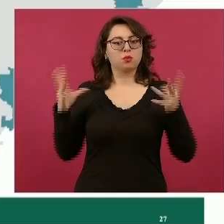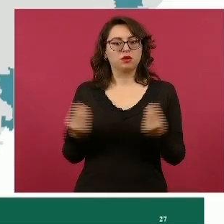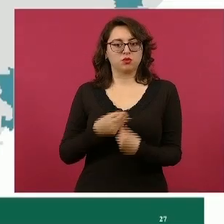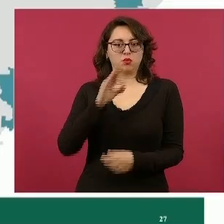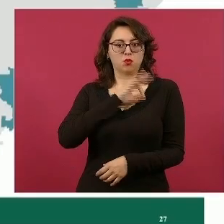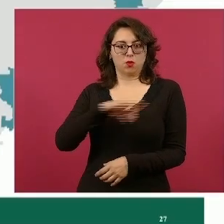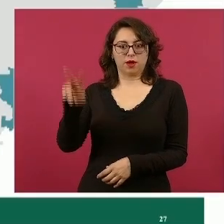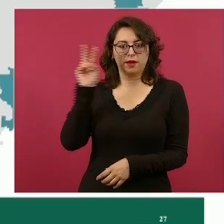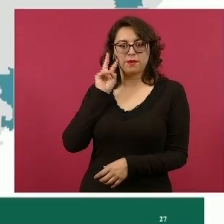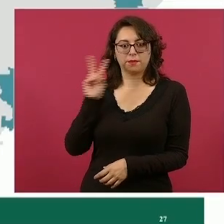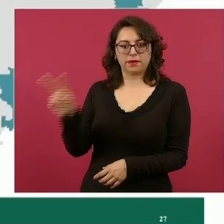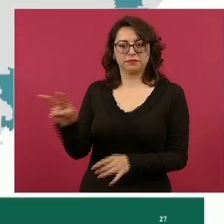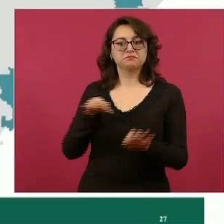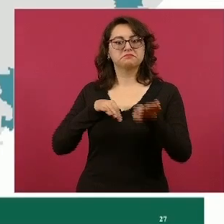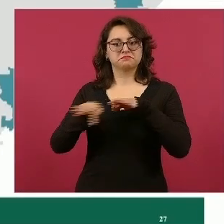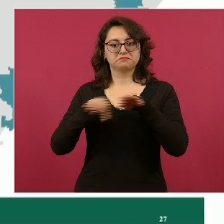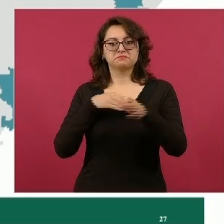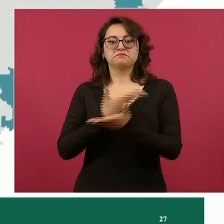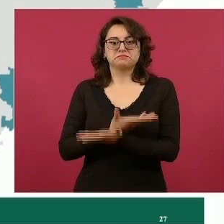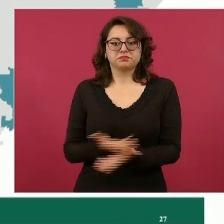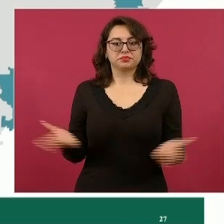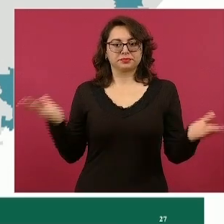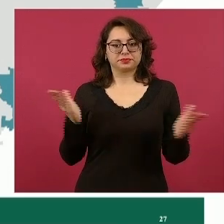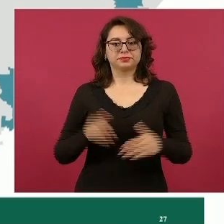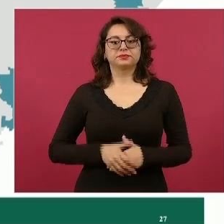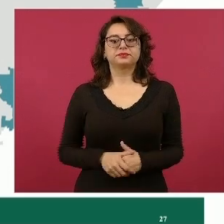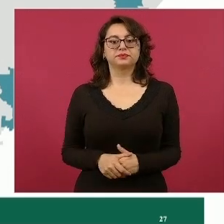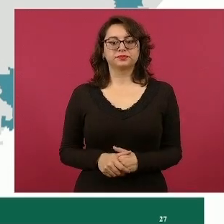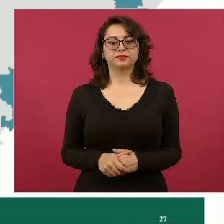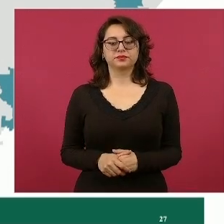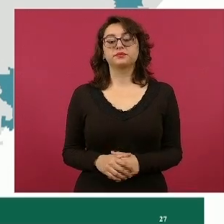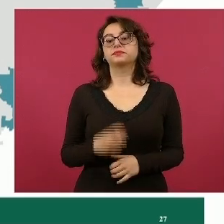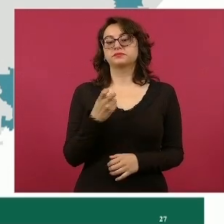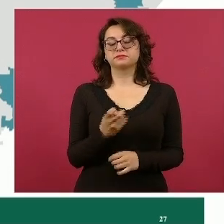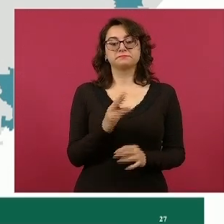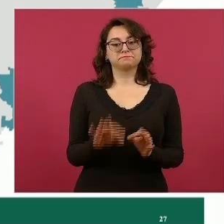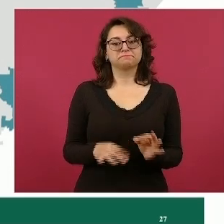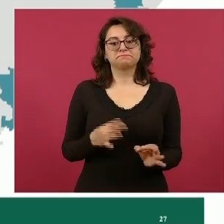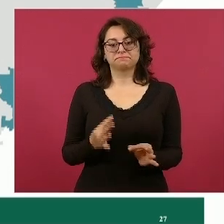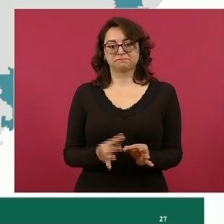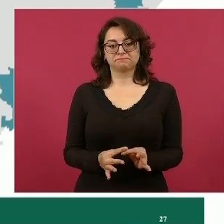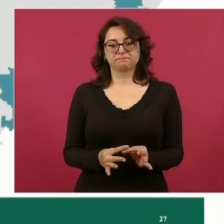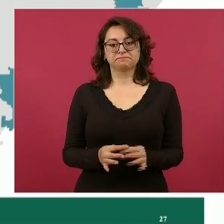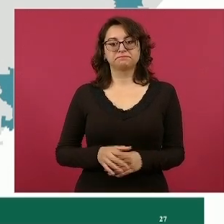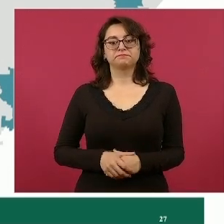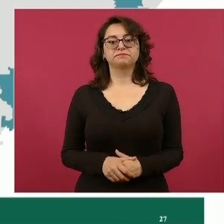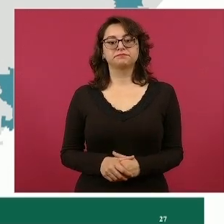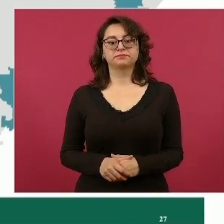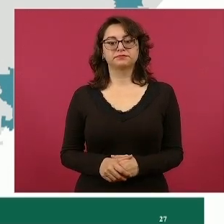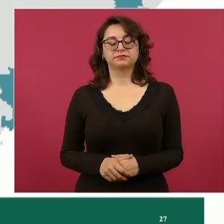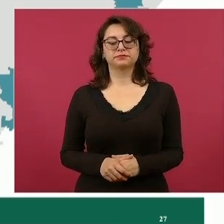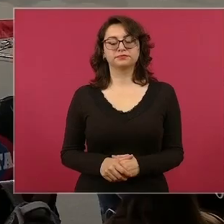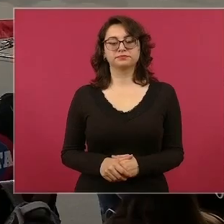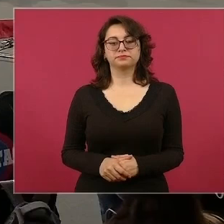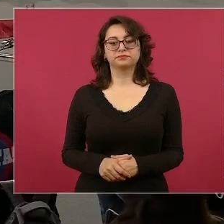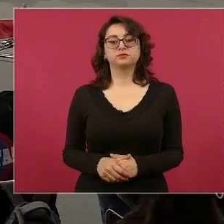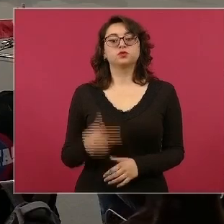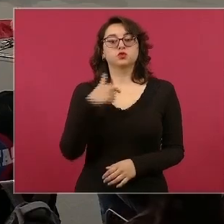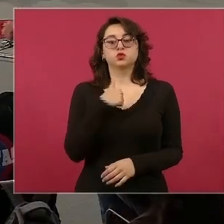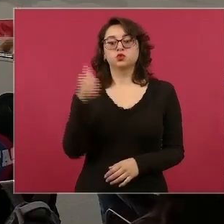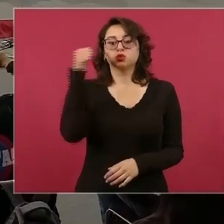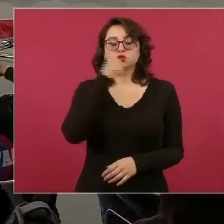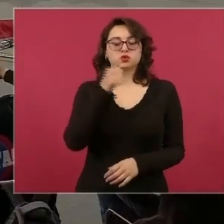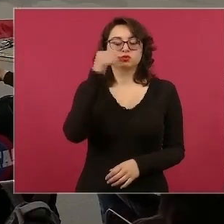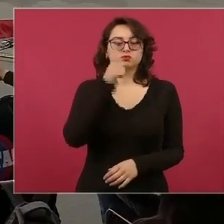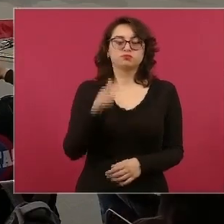distribución del empleo en Yucatán. Y pues eso sería todo lo que tenemos que presentar, presidente. Yo, como siempre, pues